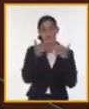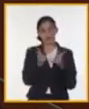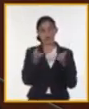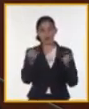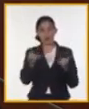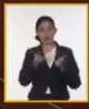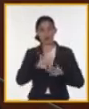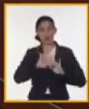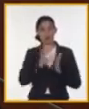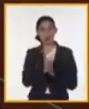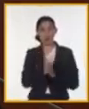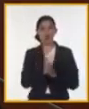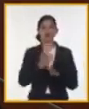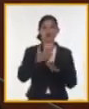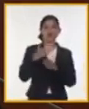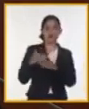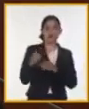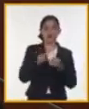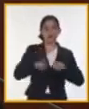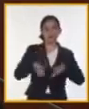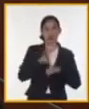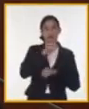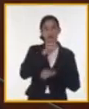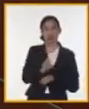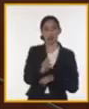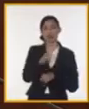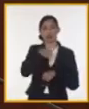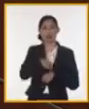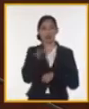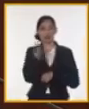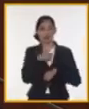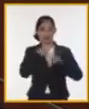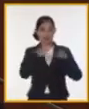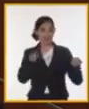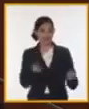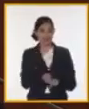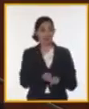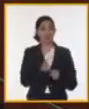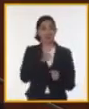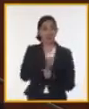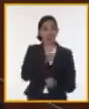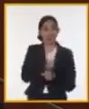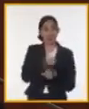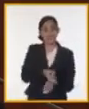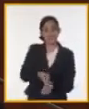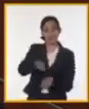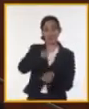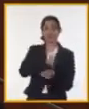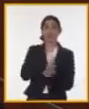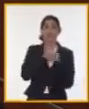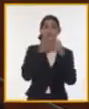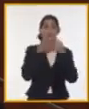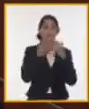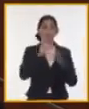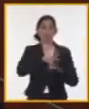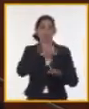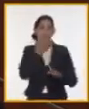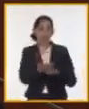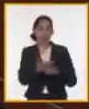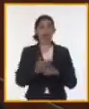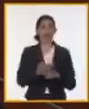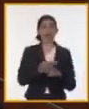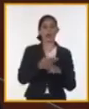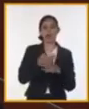de estas conductas, sino que nos sirva a todos como sistema para trabajar en la prevención, porque nos permite acceder a datos de composición